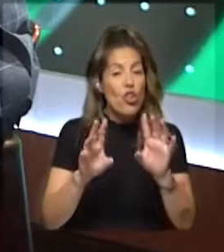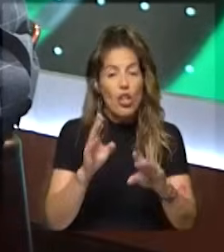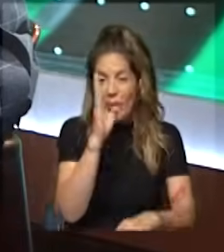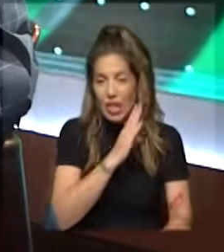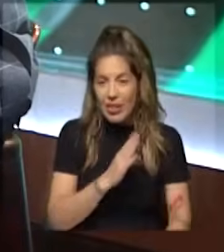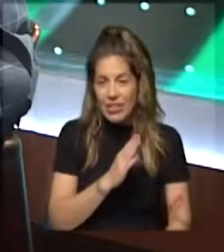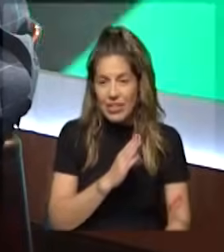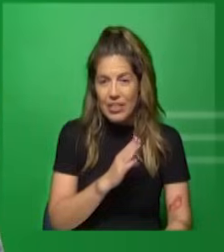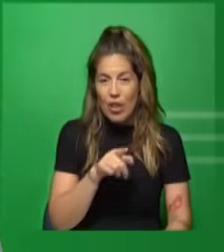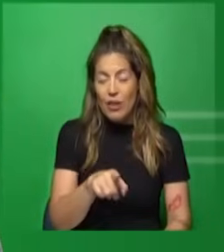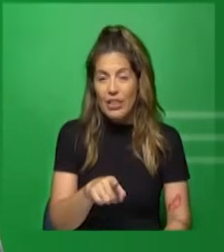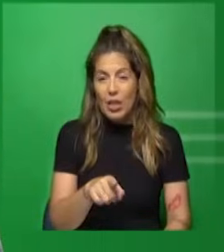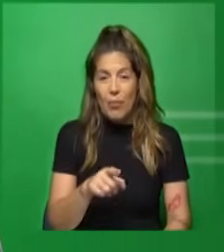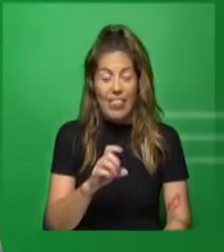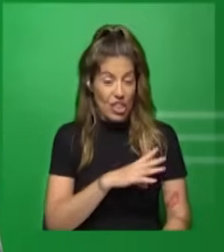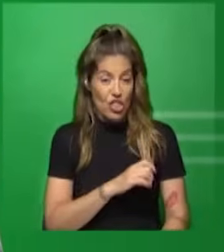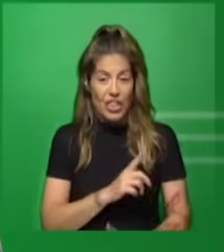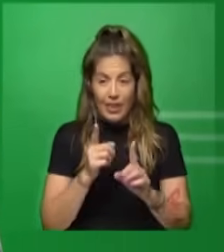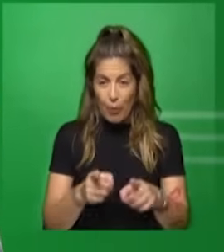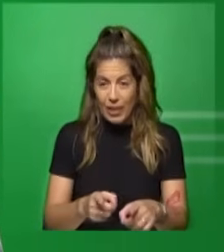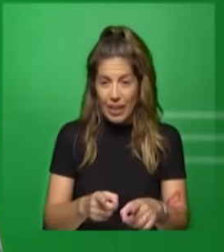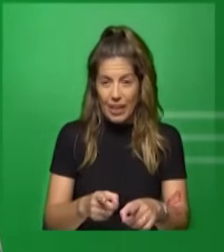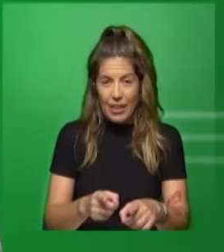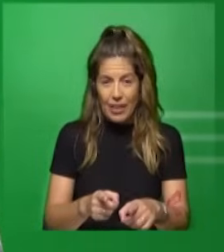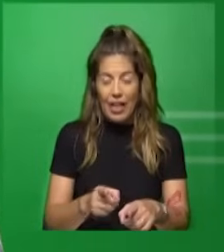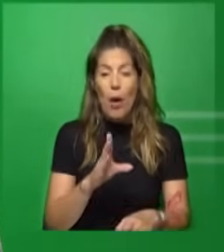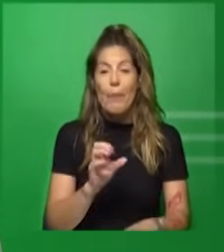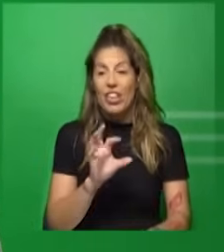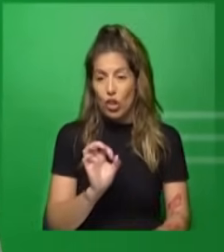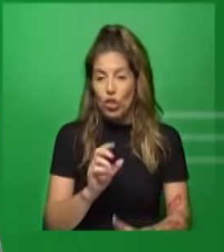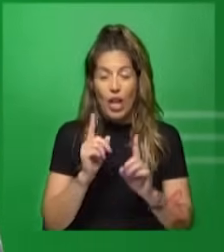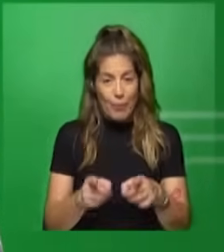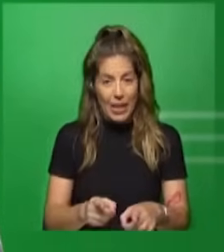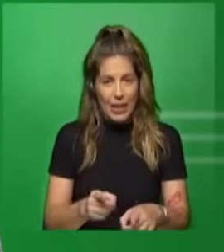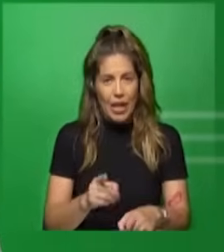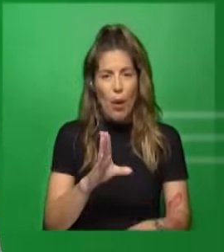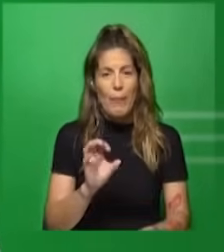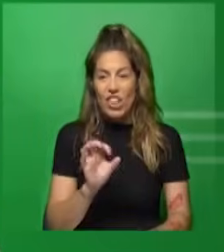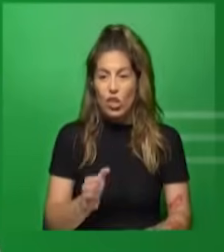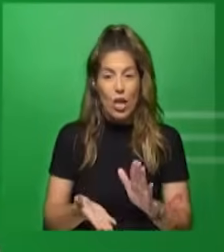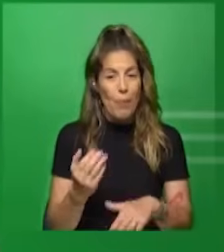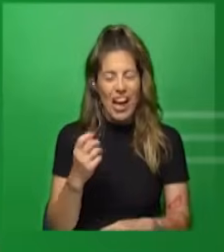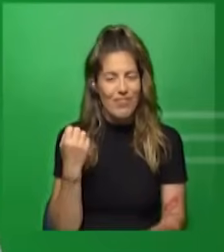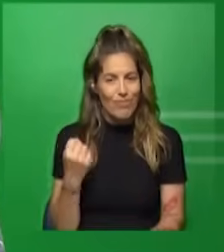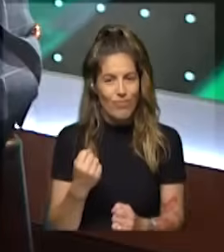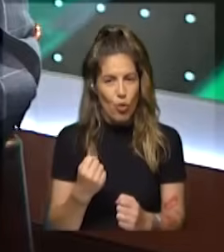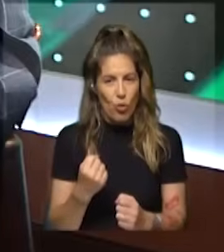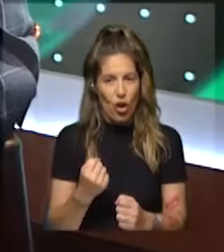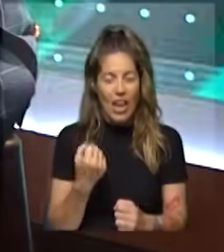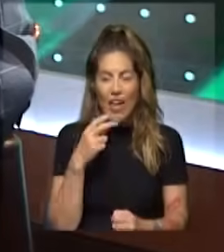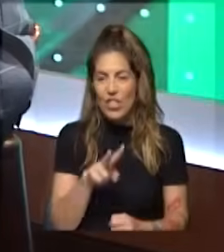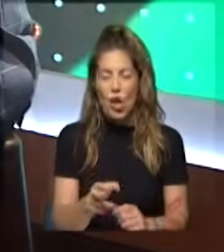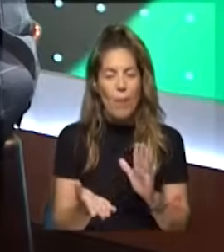muy presente el caso de Boric, fue presente el caso de Petro, muy duro. Petro es el más duro, el que formula la visión